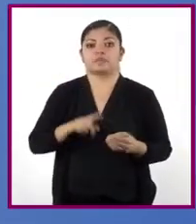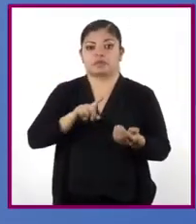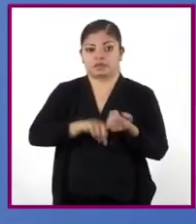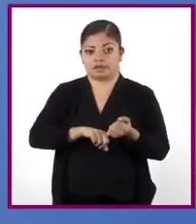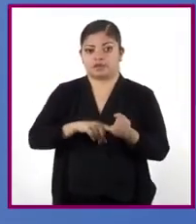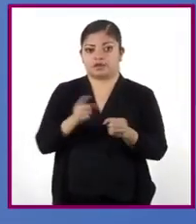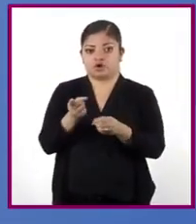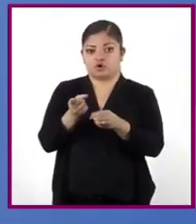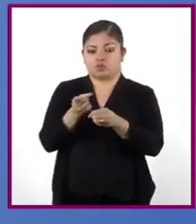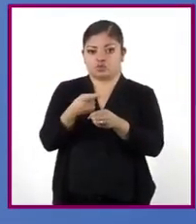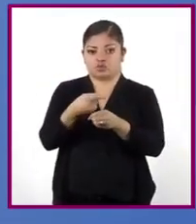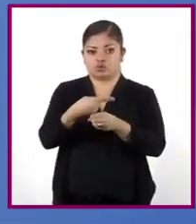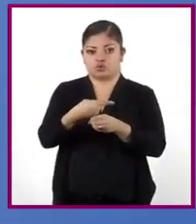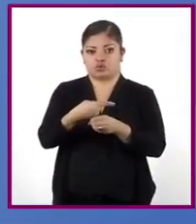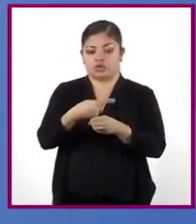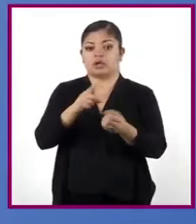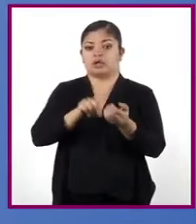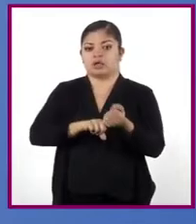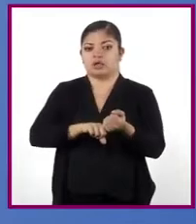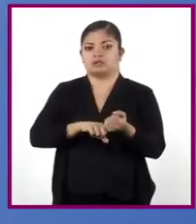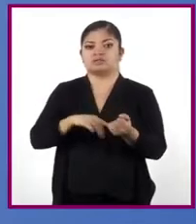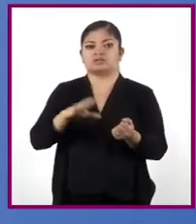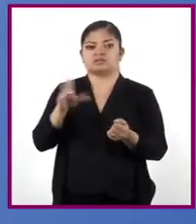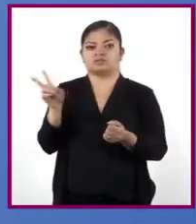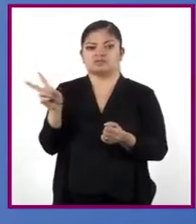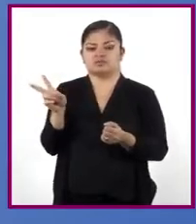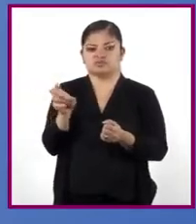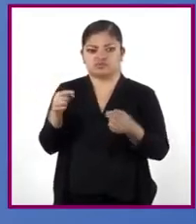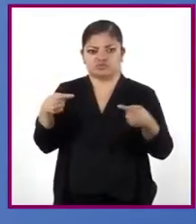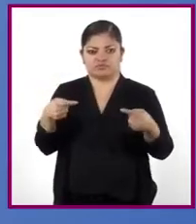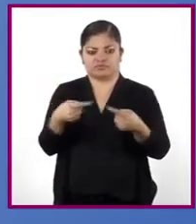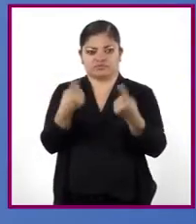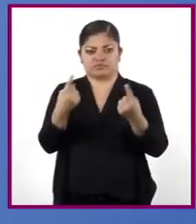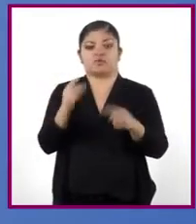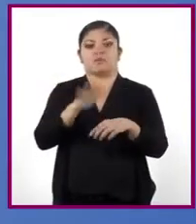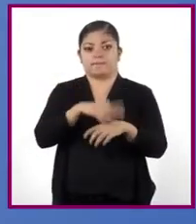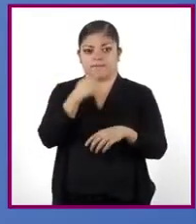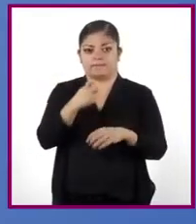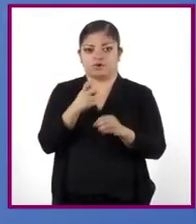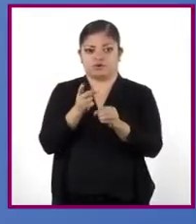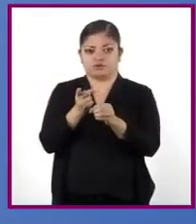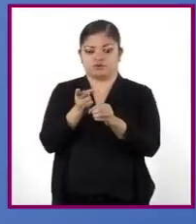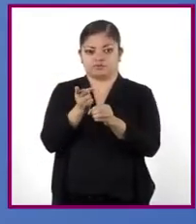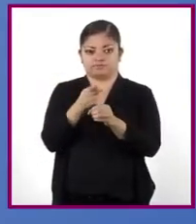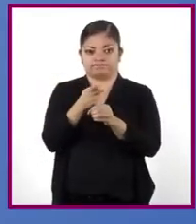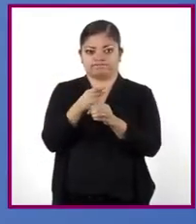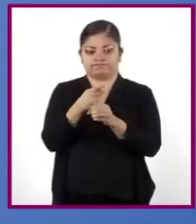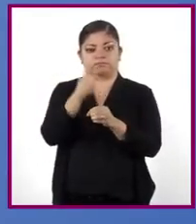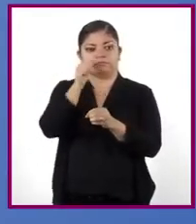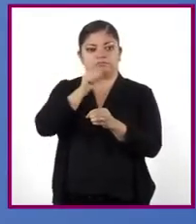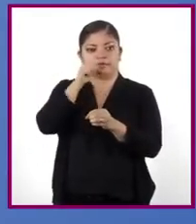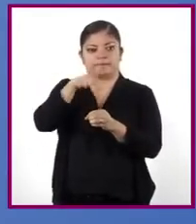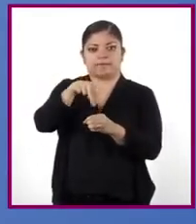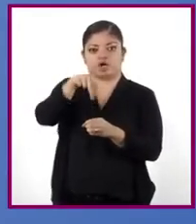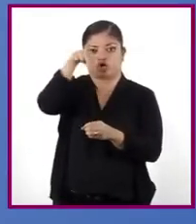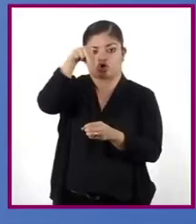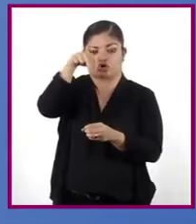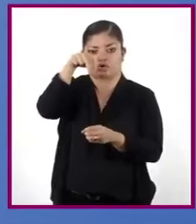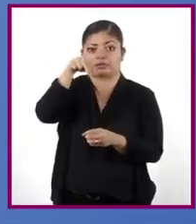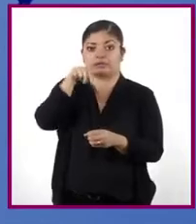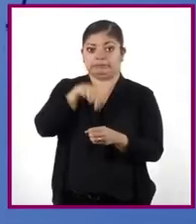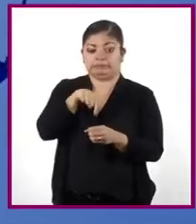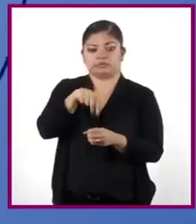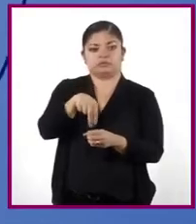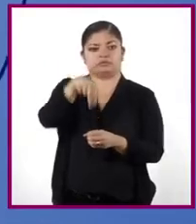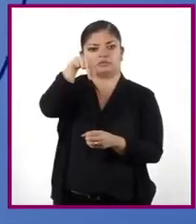brújula, recordemos que los polos opuestos se atraen mutuamente. Por ello, la aguja apunta al norte geográfico, pues en esa